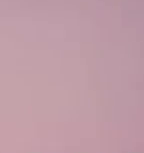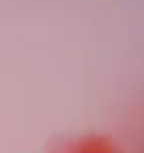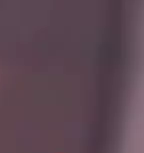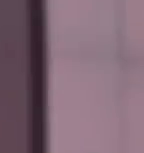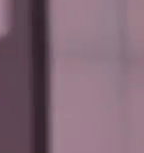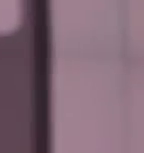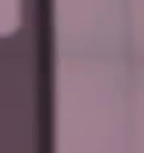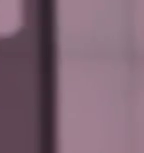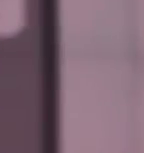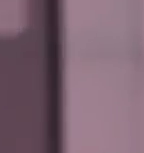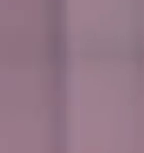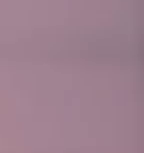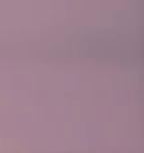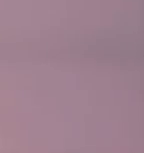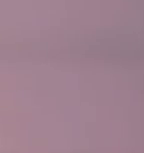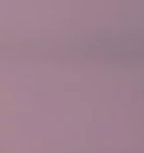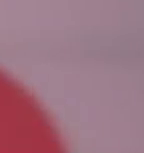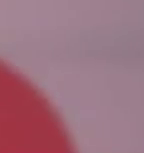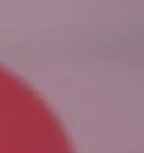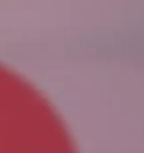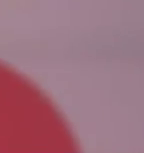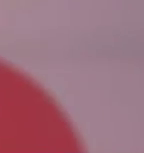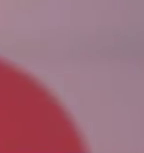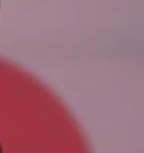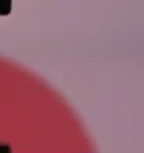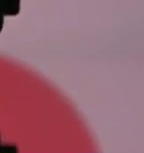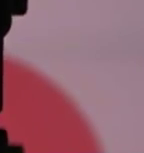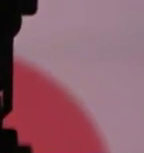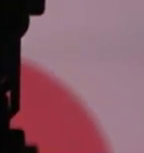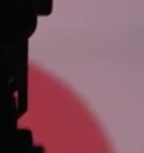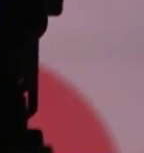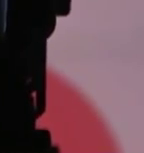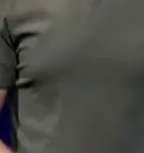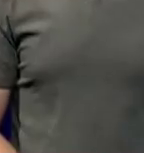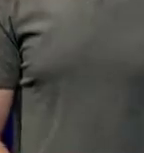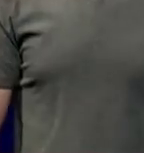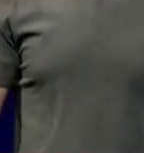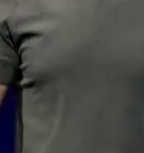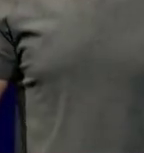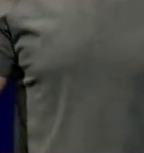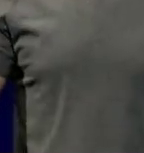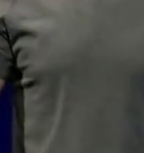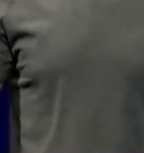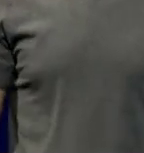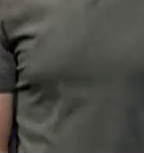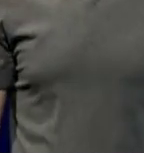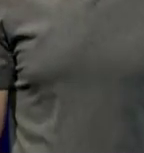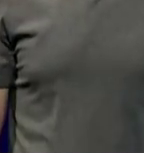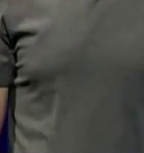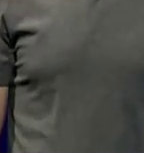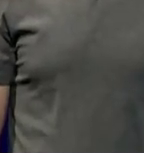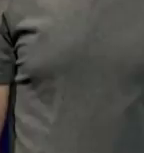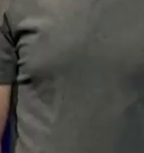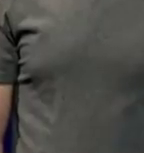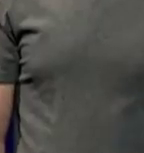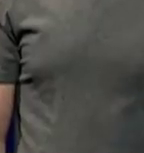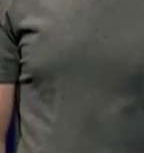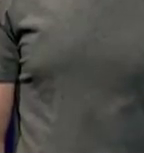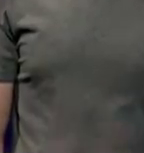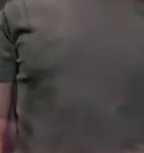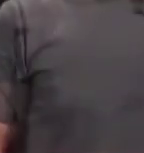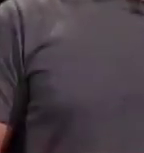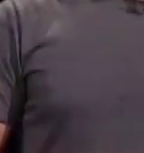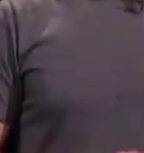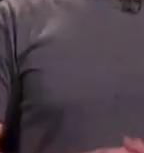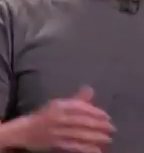sí asistirá al Congreso estadounidense a explicar este escándalo de filtración de datos, y hace unos instantes, hace unos minutos, Facebook